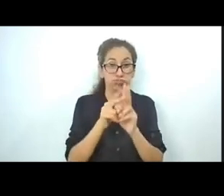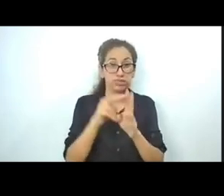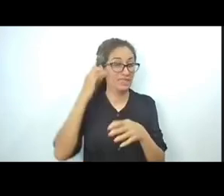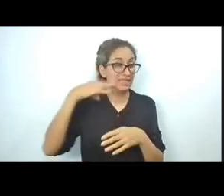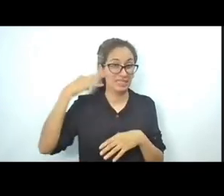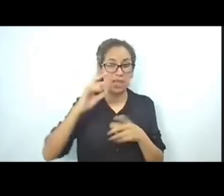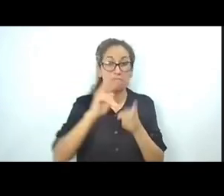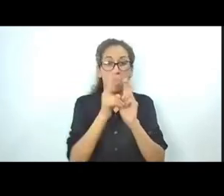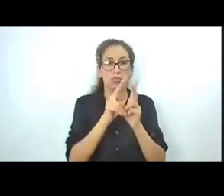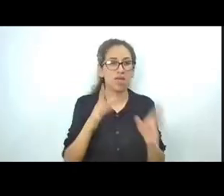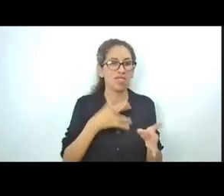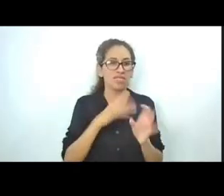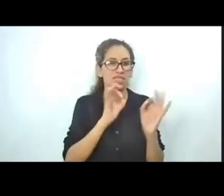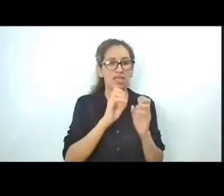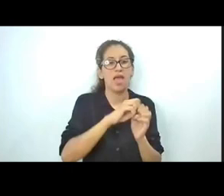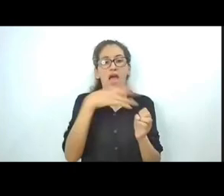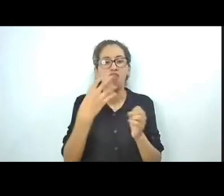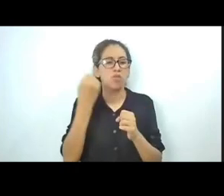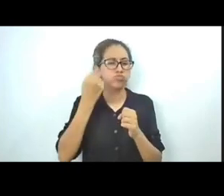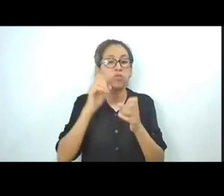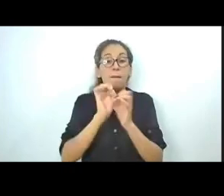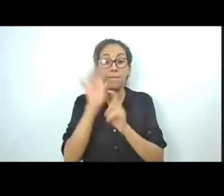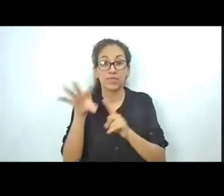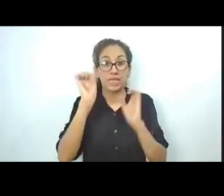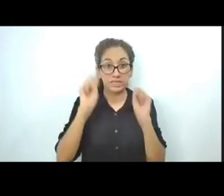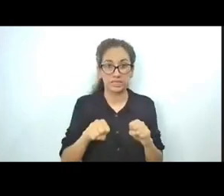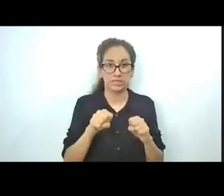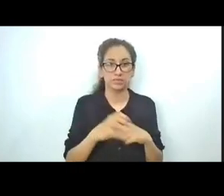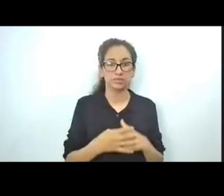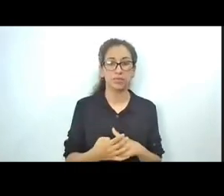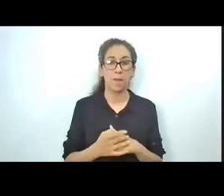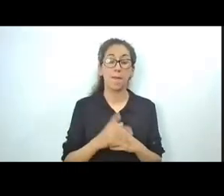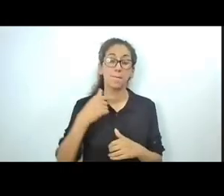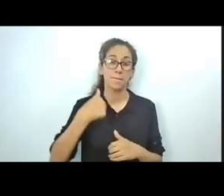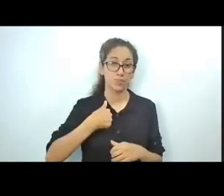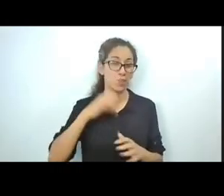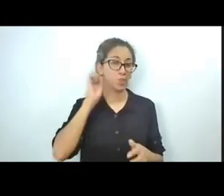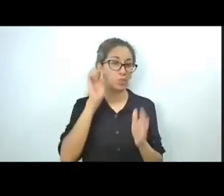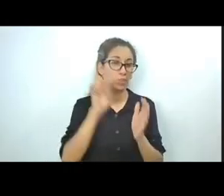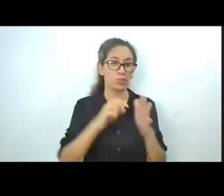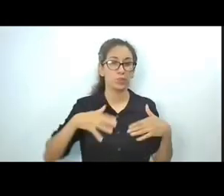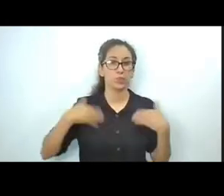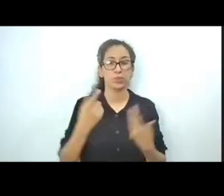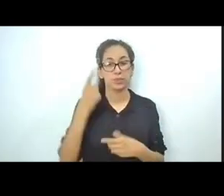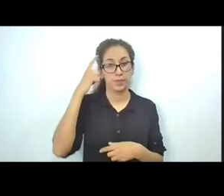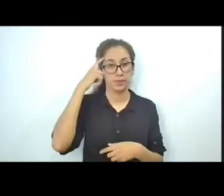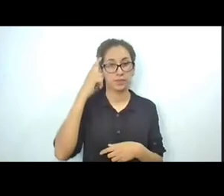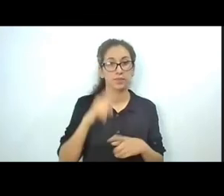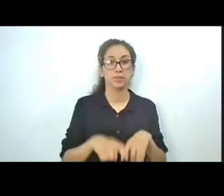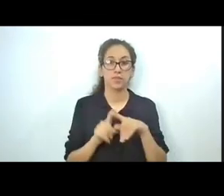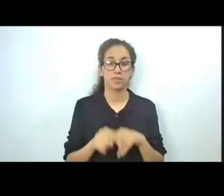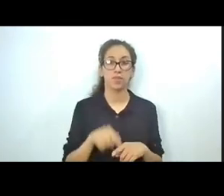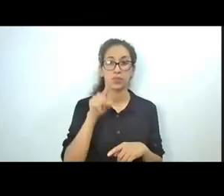Si esto es en hechos aislados, yo, por ejemplo, podría pensar, ¿no? Y ahí creo que tú puedes valorar